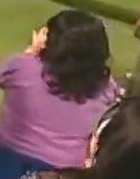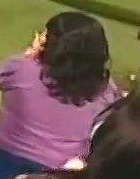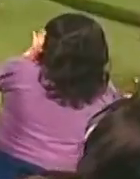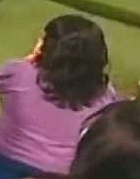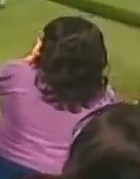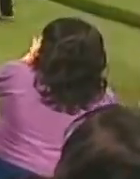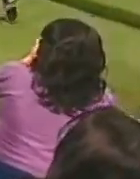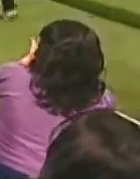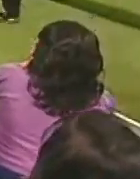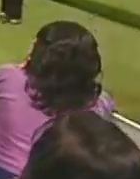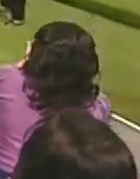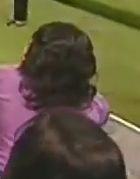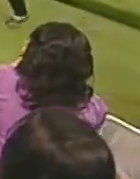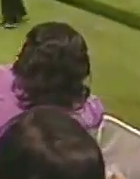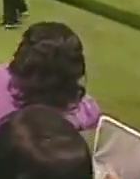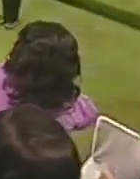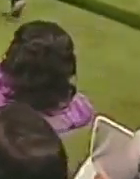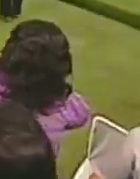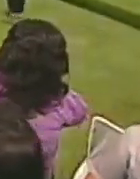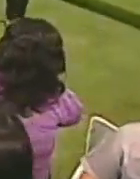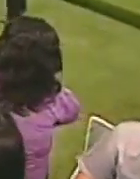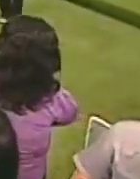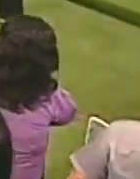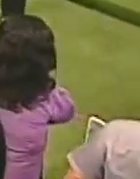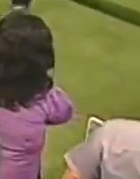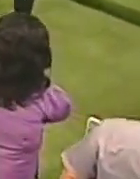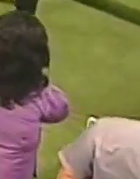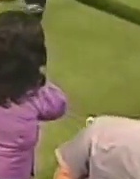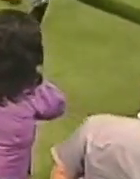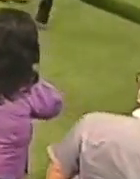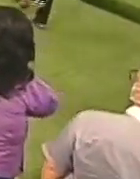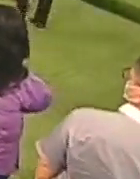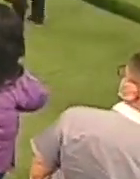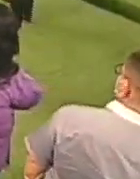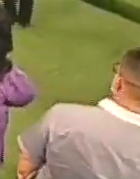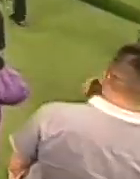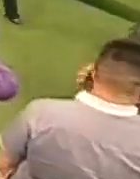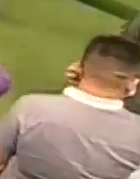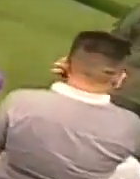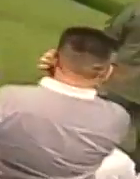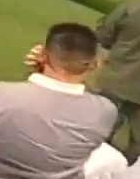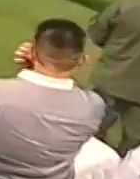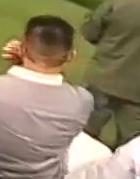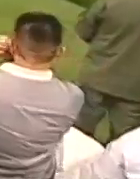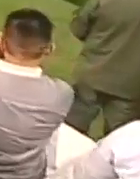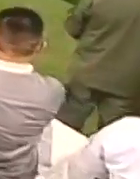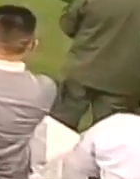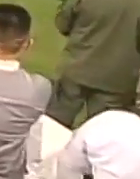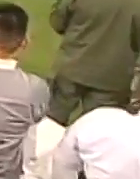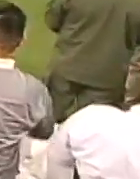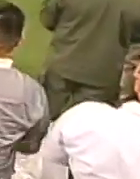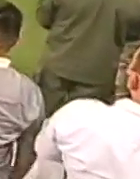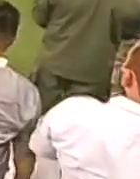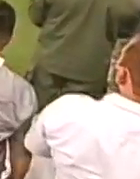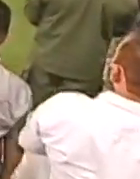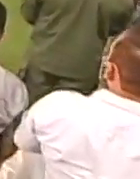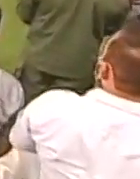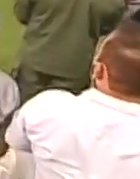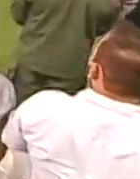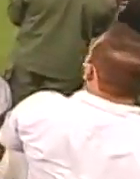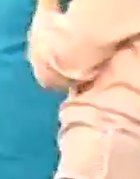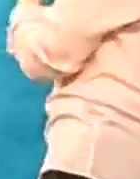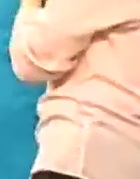Gracias, presidente. Y mi hijo, Abraham, el clon, 12 años.